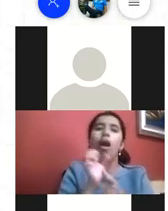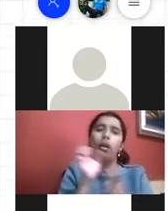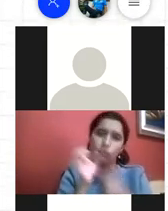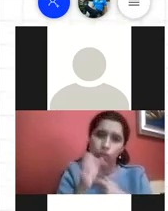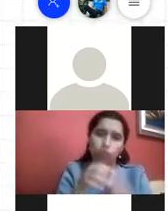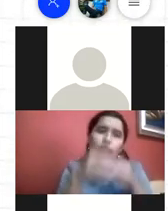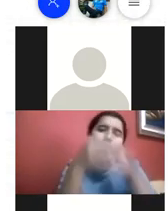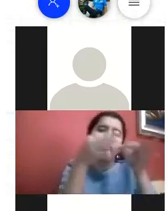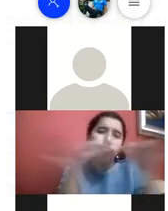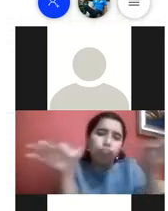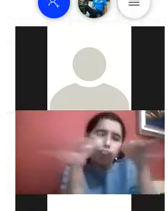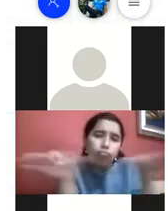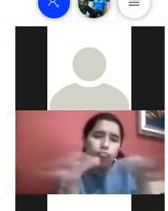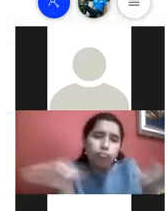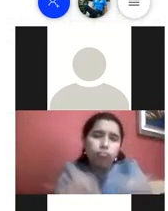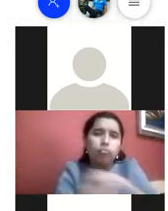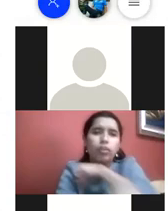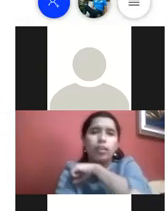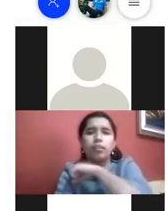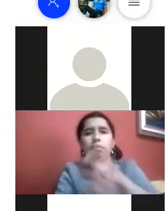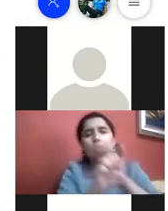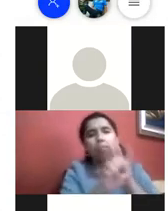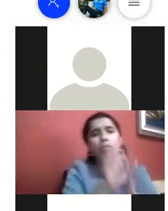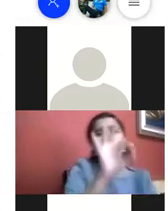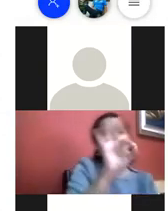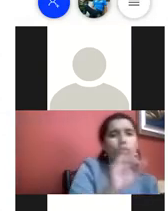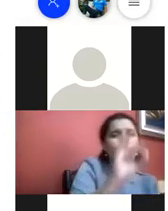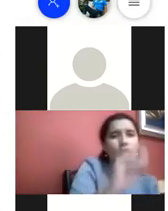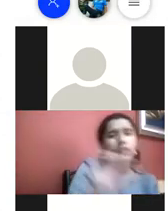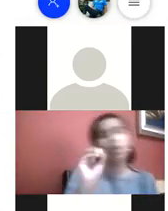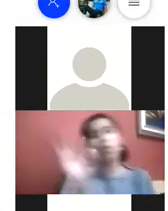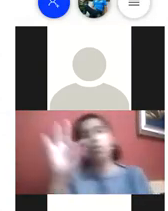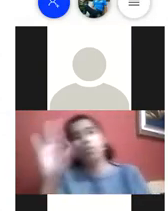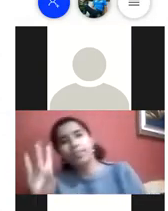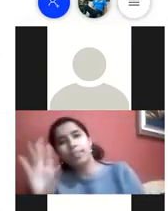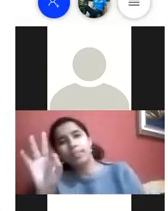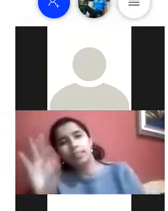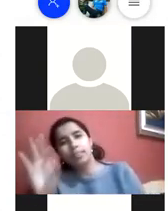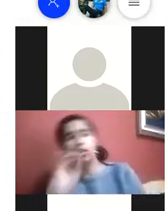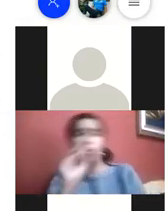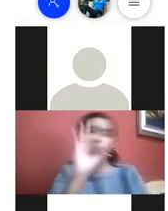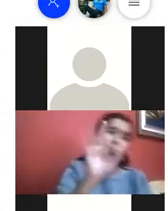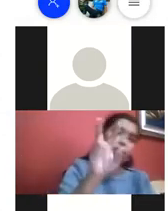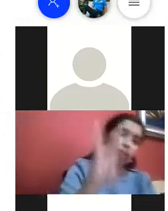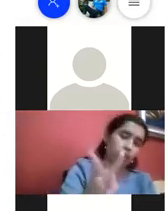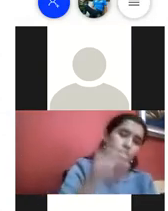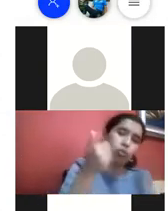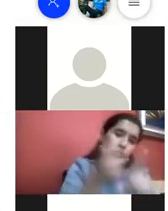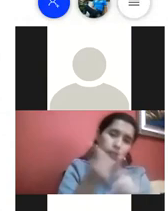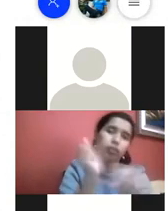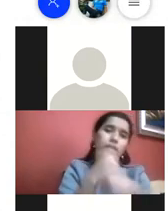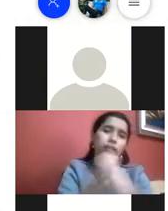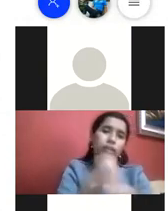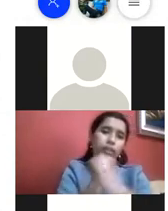examen. Si yo le pido 90, si yo le pido 97, si yo le pido 92, ahí habría que hacerlo. Pero si le